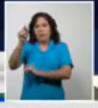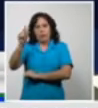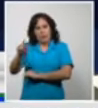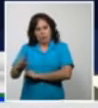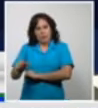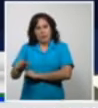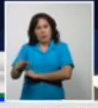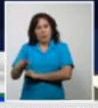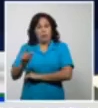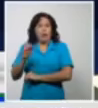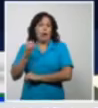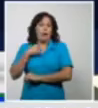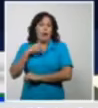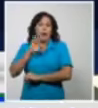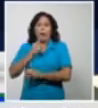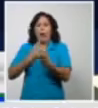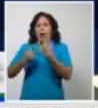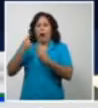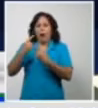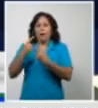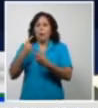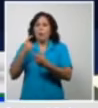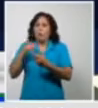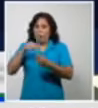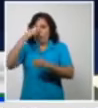y lo que tenemos, todo lo que se ha ido